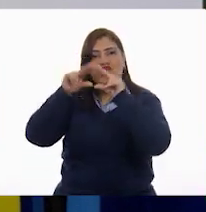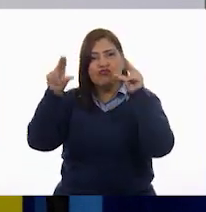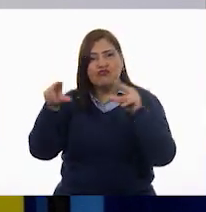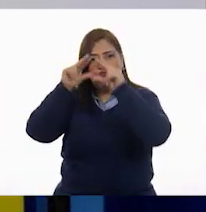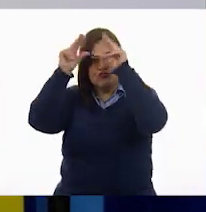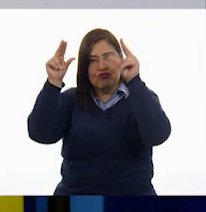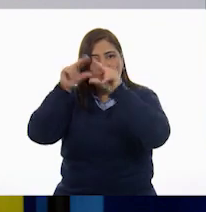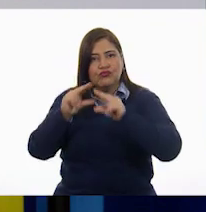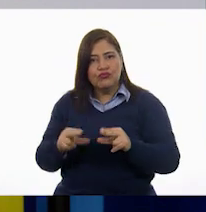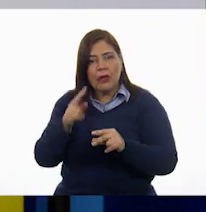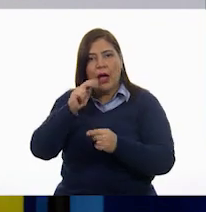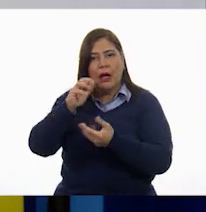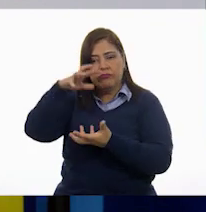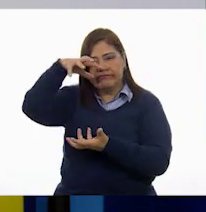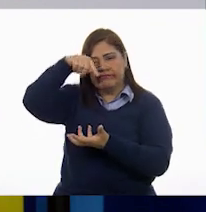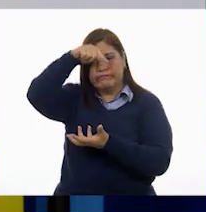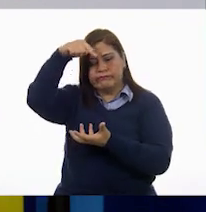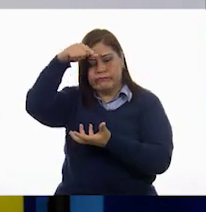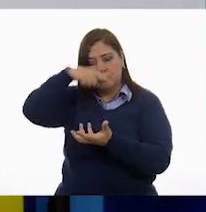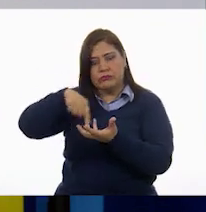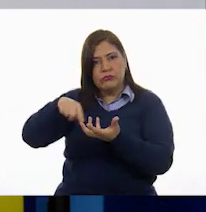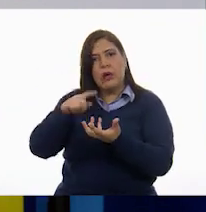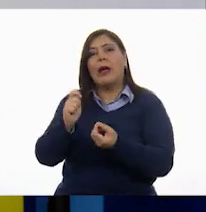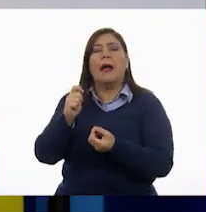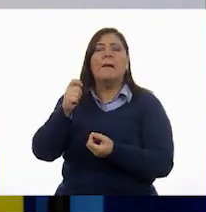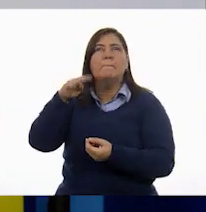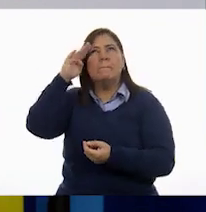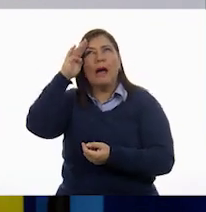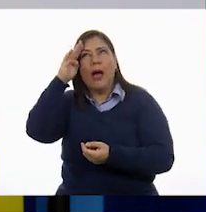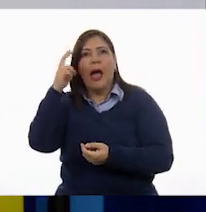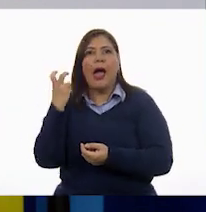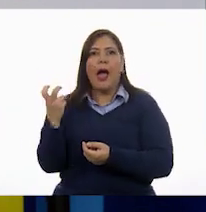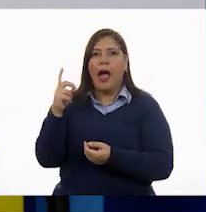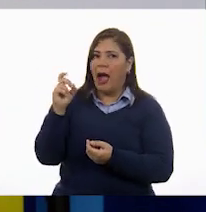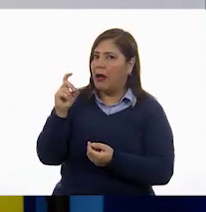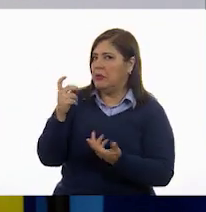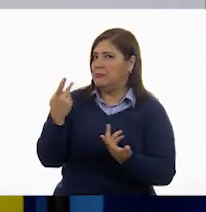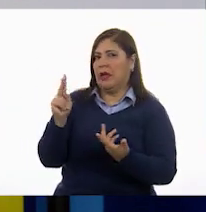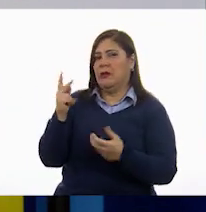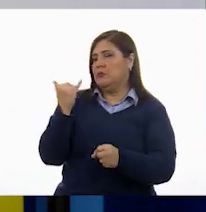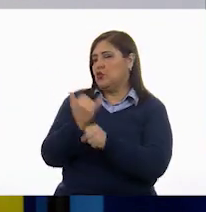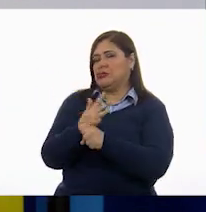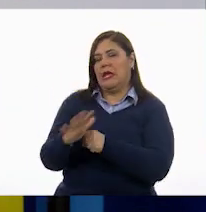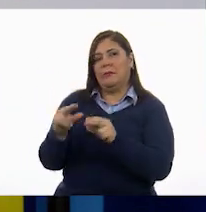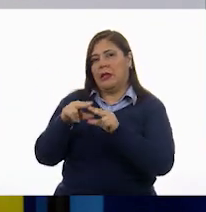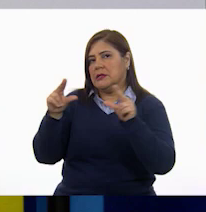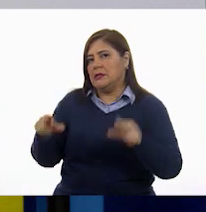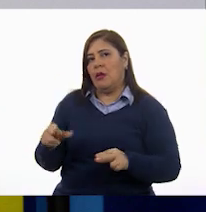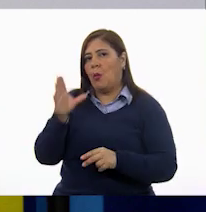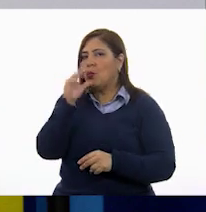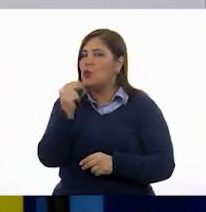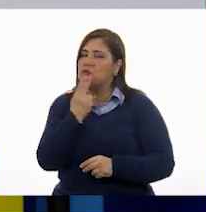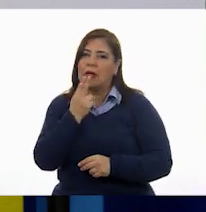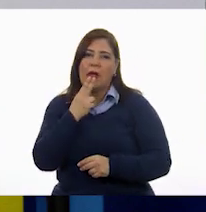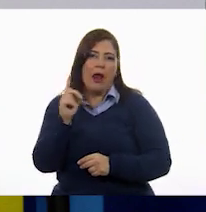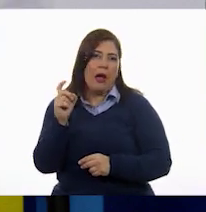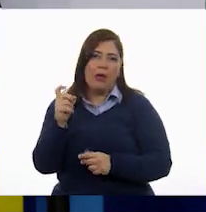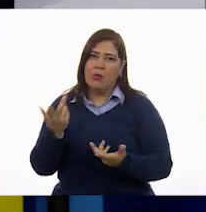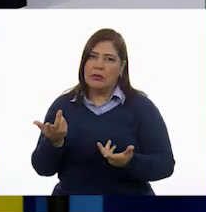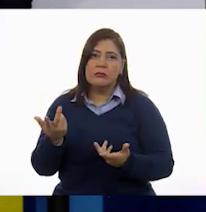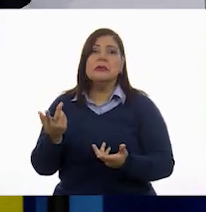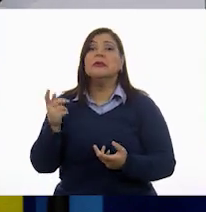Pudiéramos pensar que es agua que se puede utilizar, pero en esas condiciones sería imposible. Entonces, de